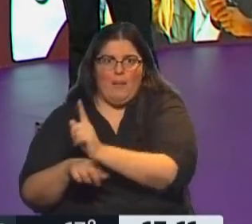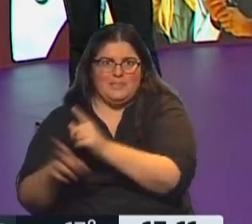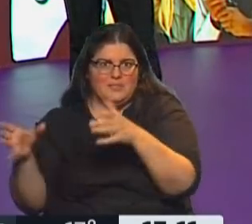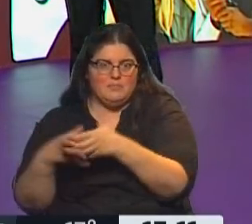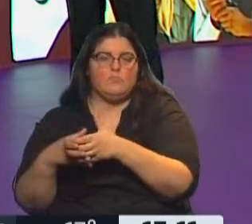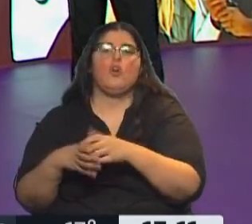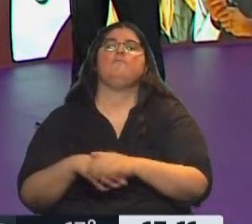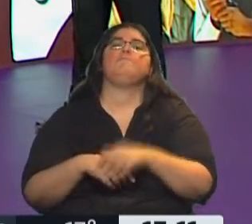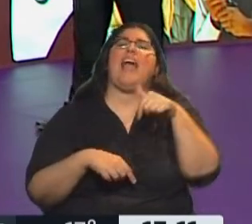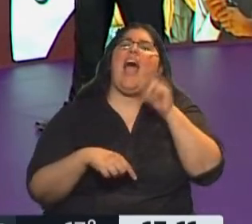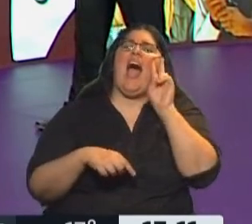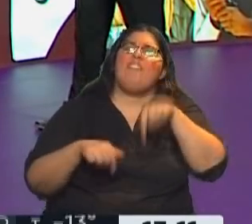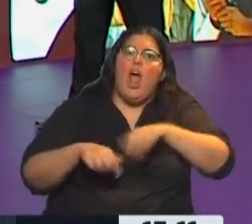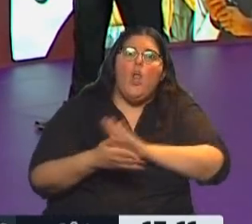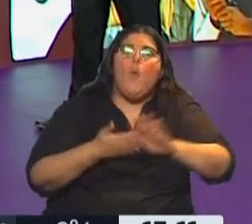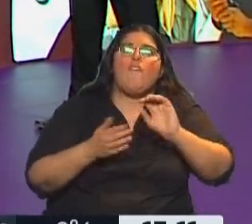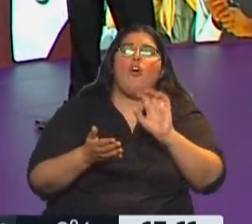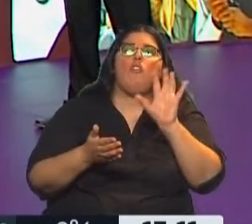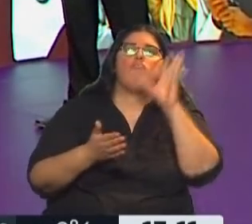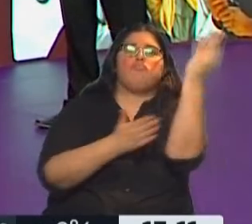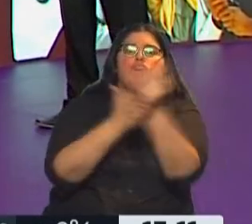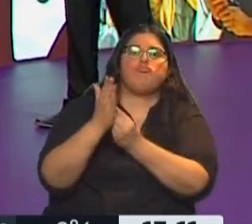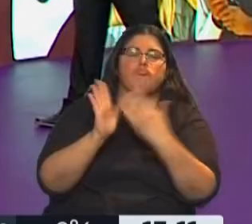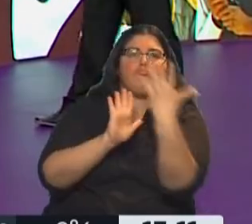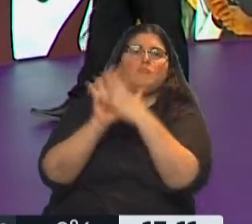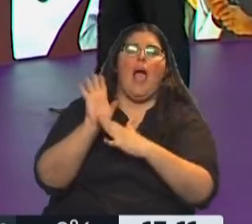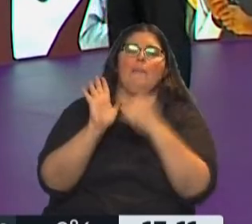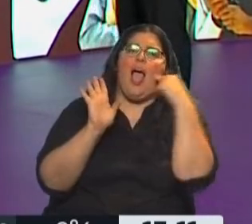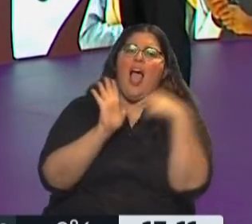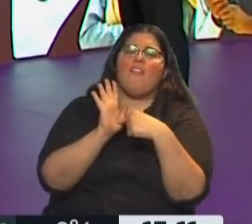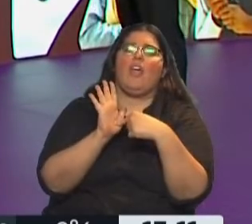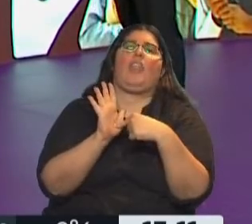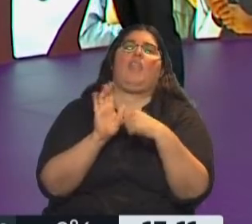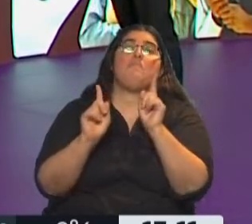el mapa hoy o el mapa de esta semana, cuando los talibán ya controlan, acá está,